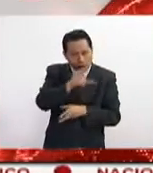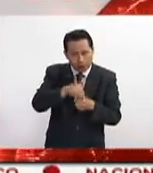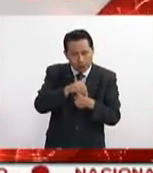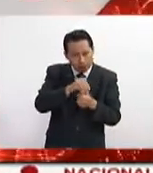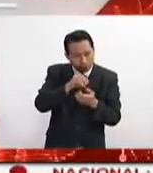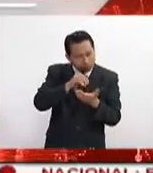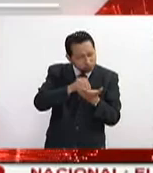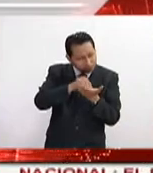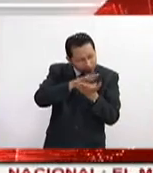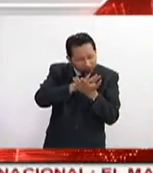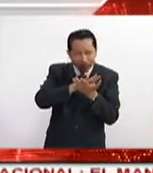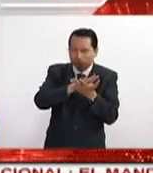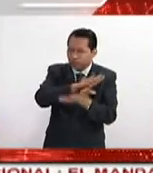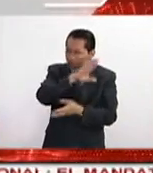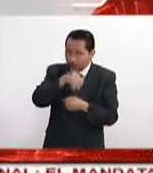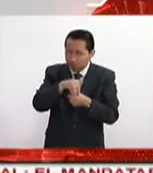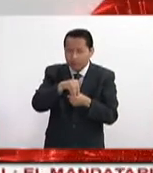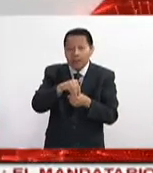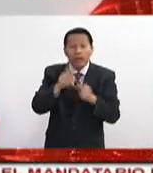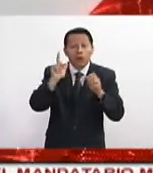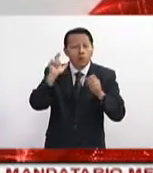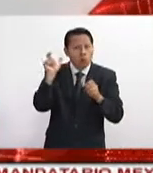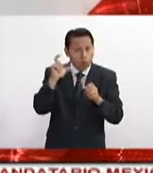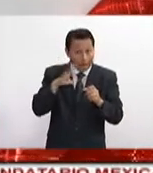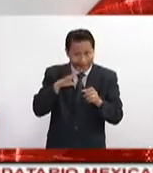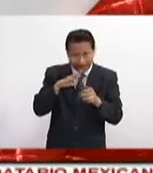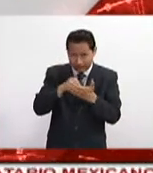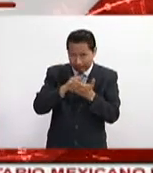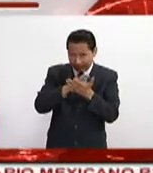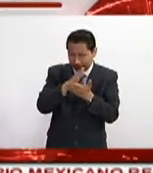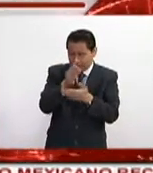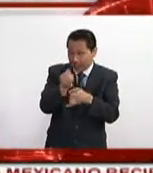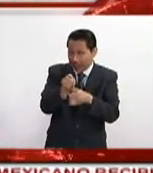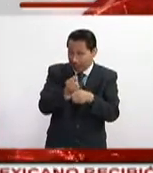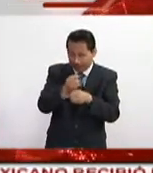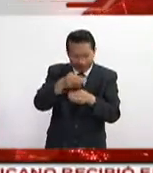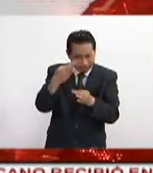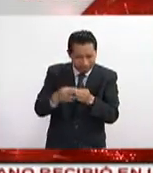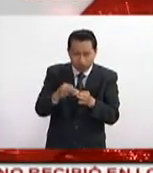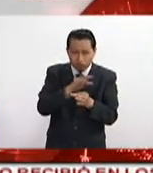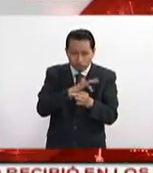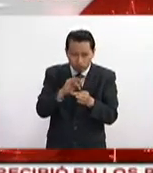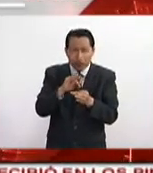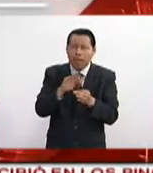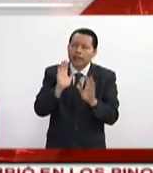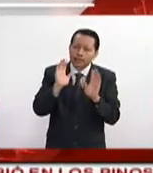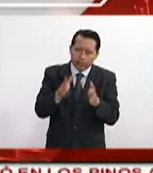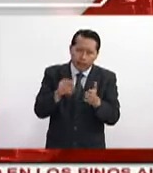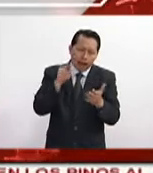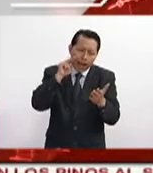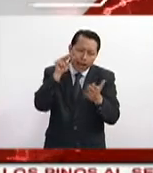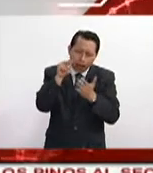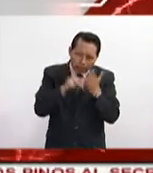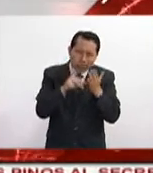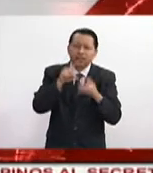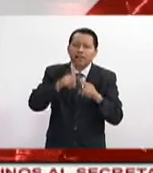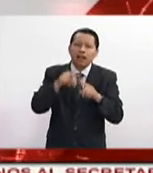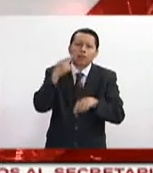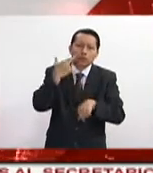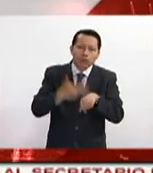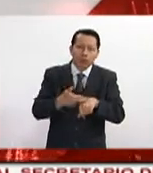y sea hasta entonces cuando se puedan deslindar qué responsabilidades hay, sean funcionarios, sea la empresa